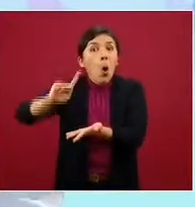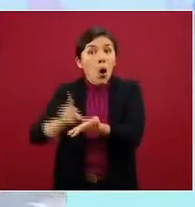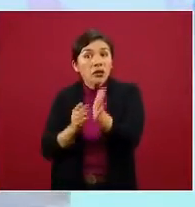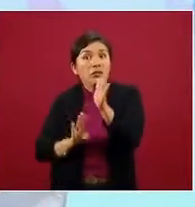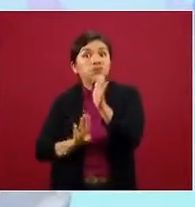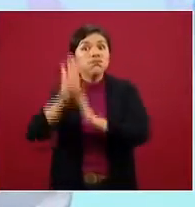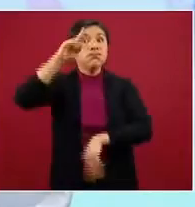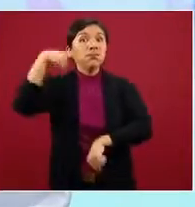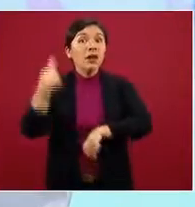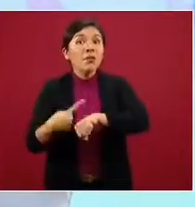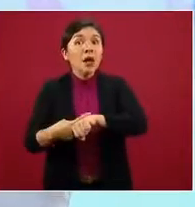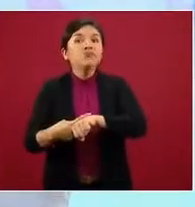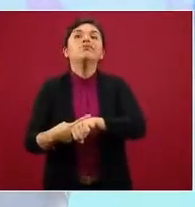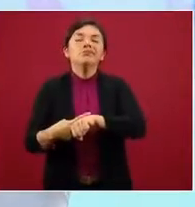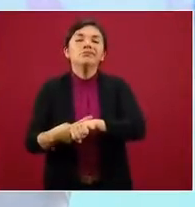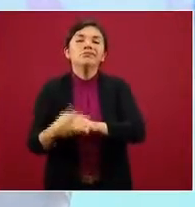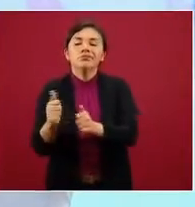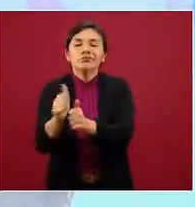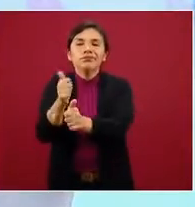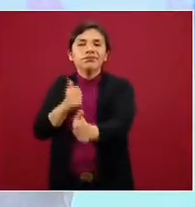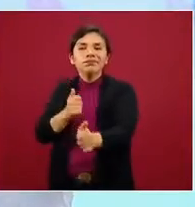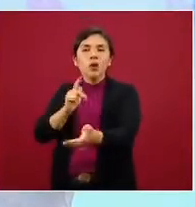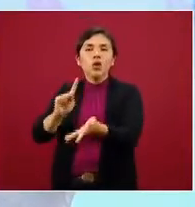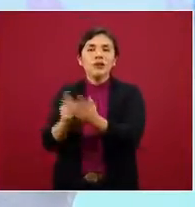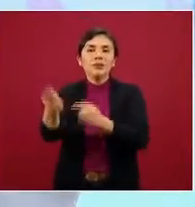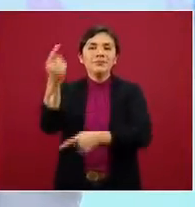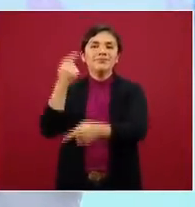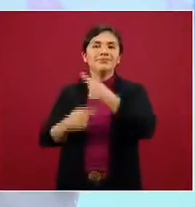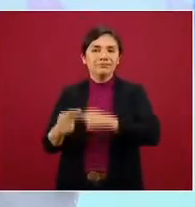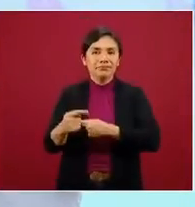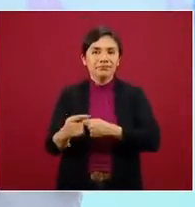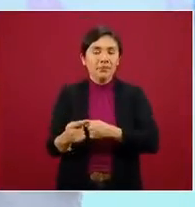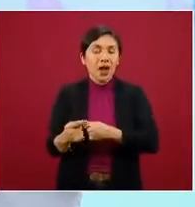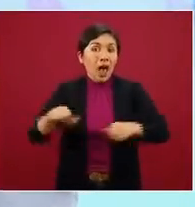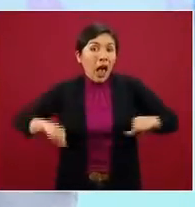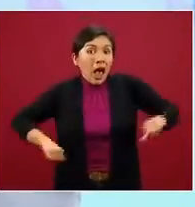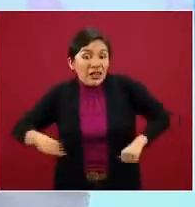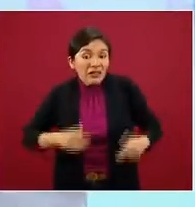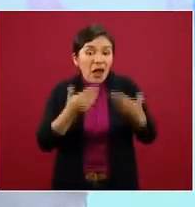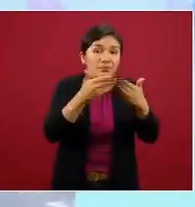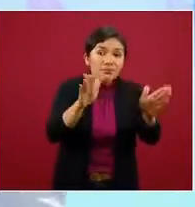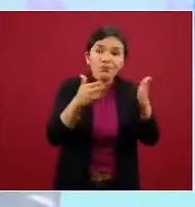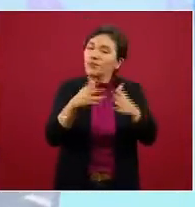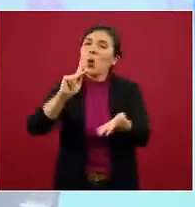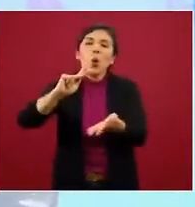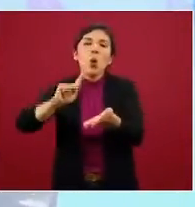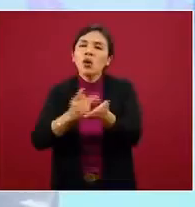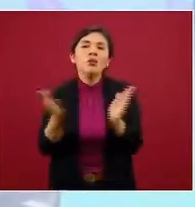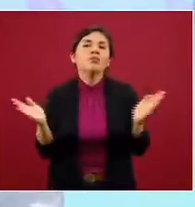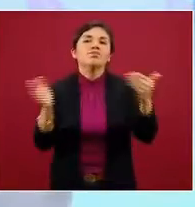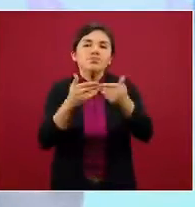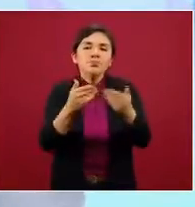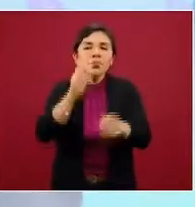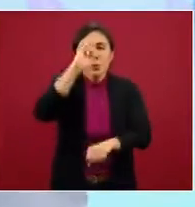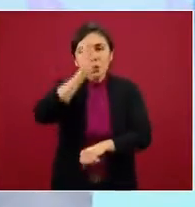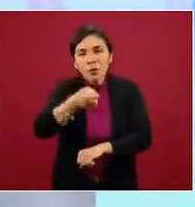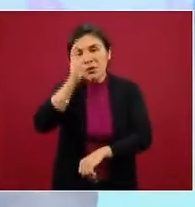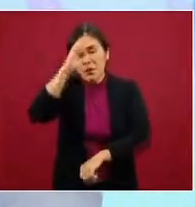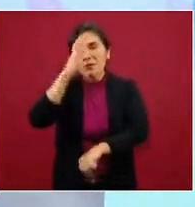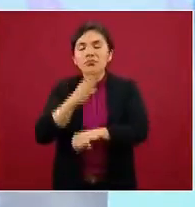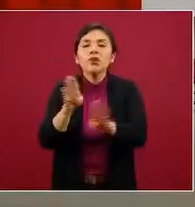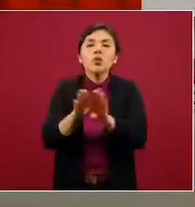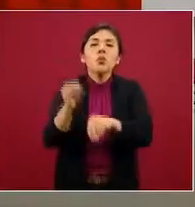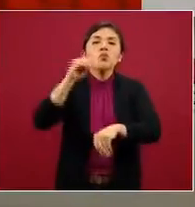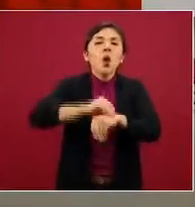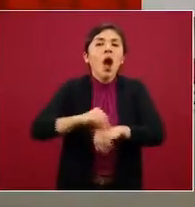repuntar la epidemia, dan marcha atrás en algunas de las medidas y se establecen restricciones,